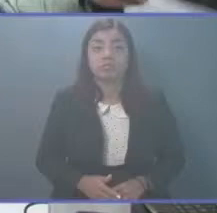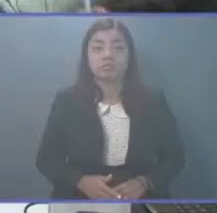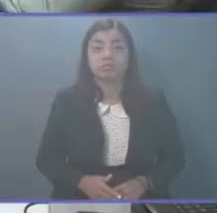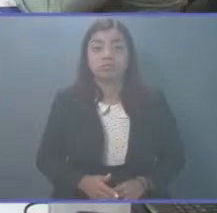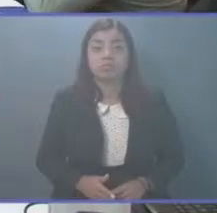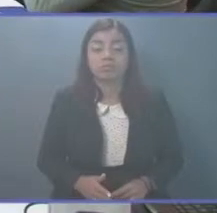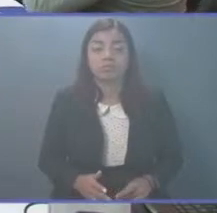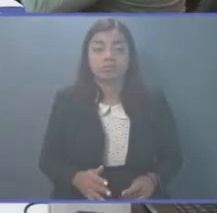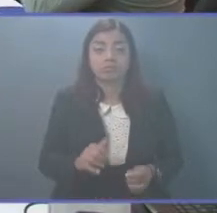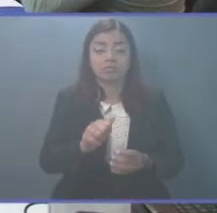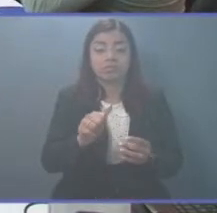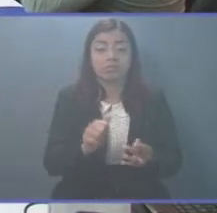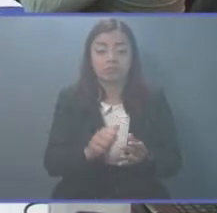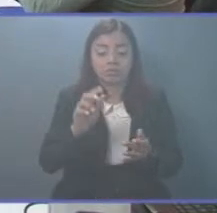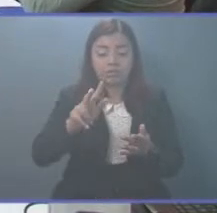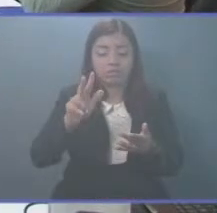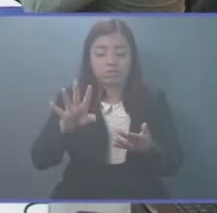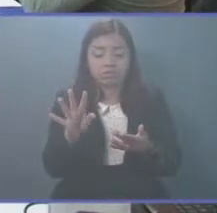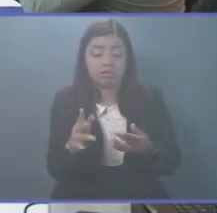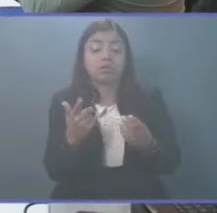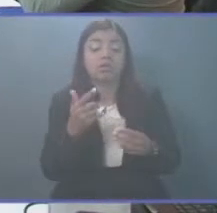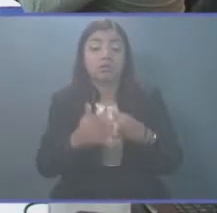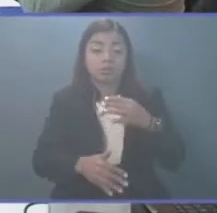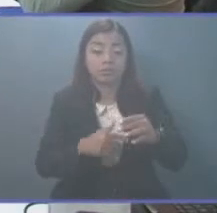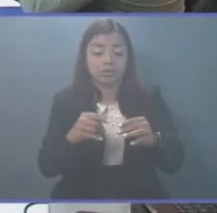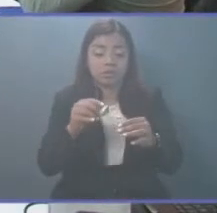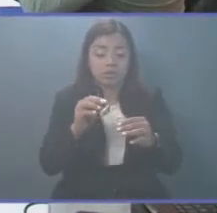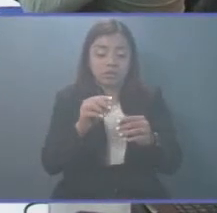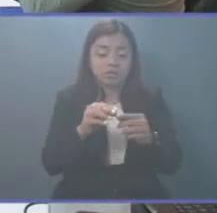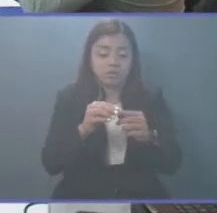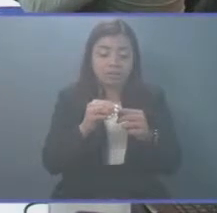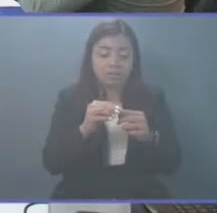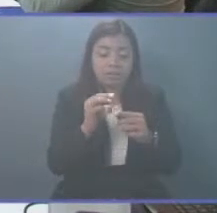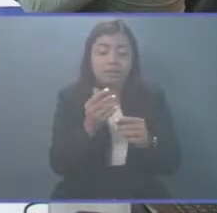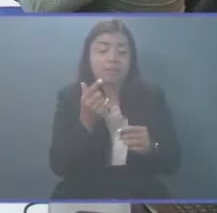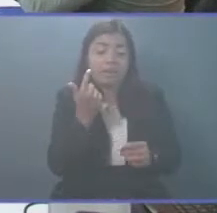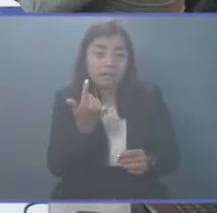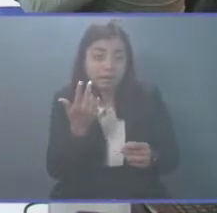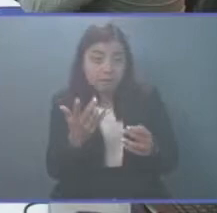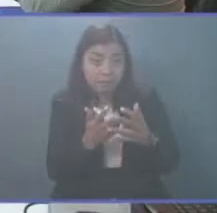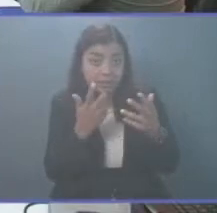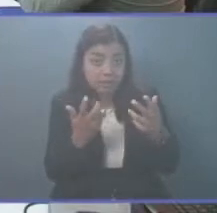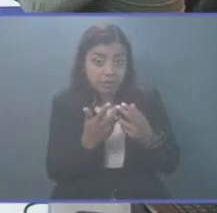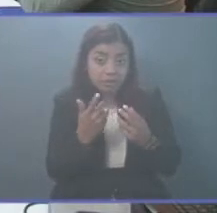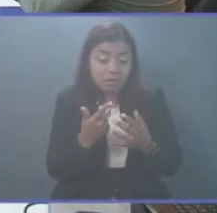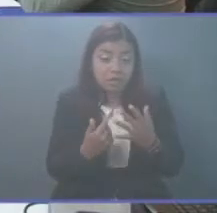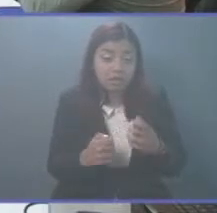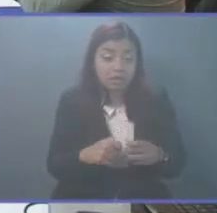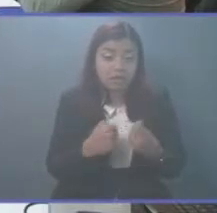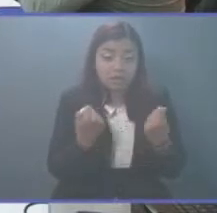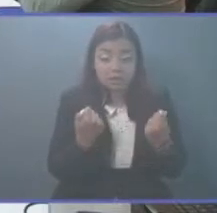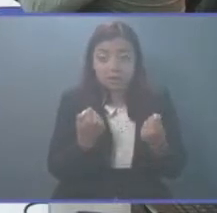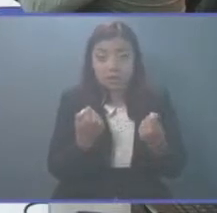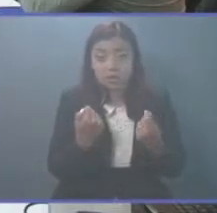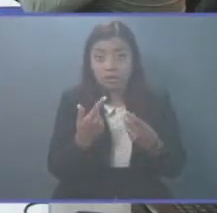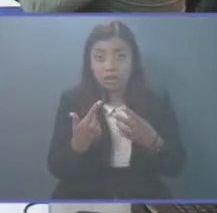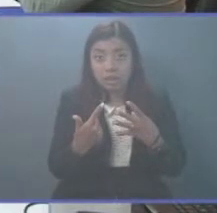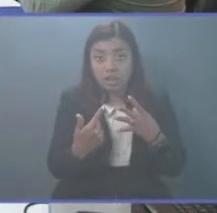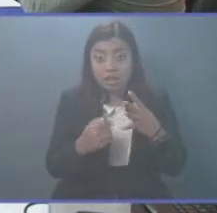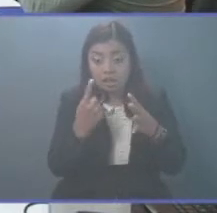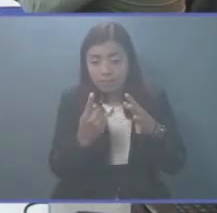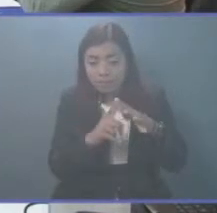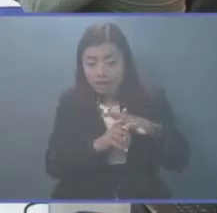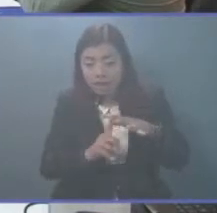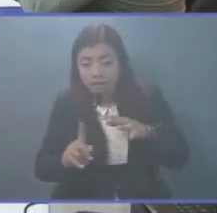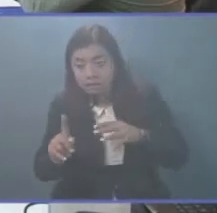Quedaría artículo 34, se crea el patrimonio especial para la investigación y persecución del delito de tráfico ilegal de personas, y